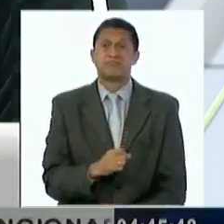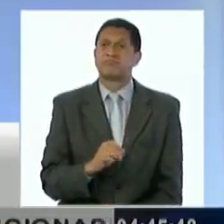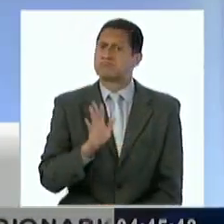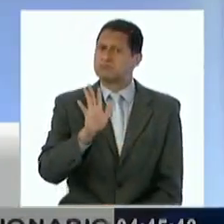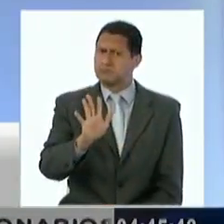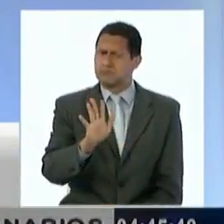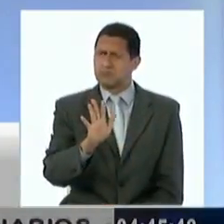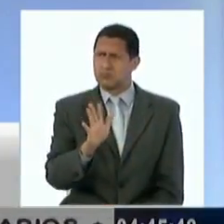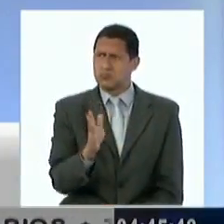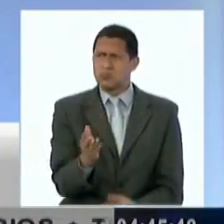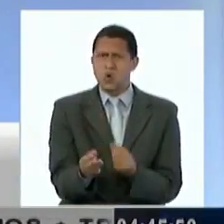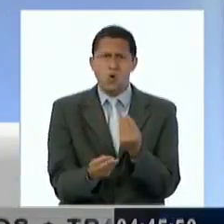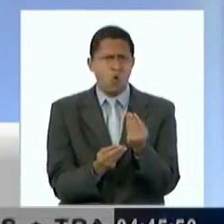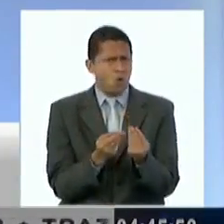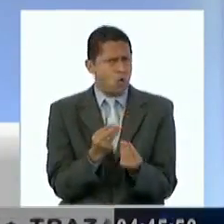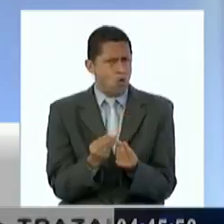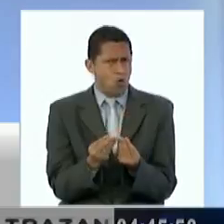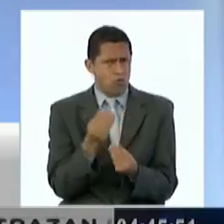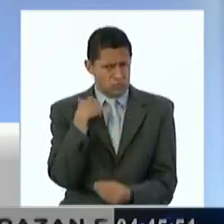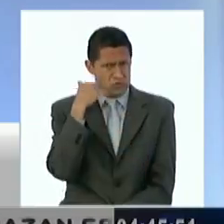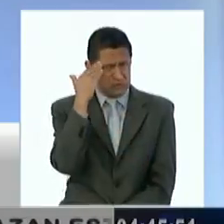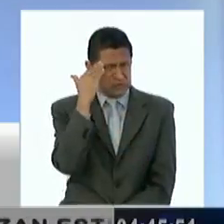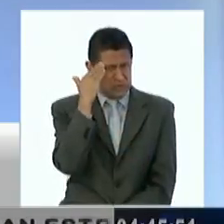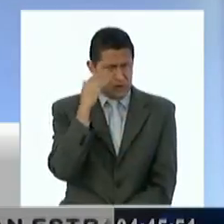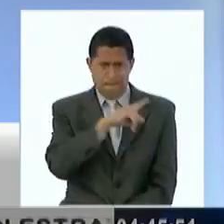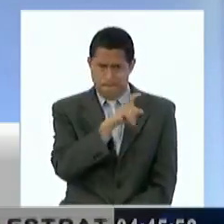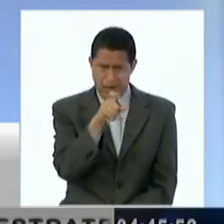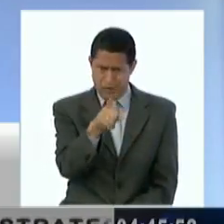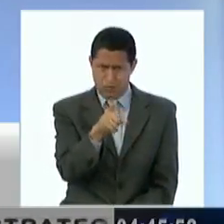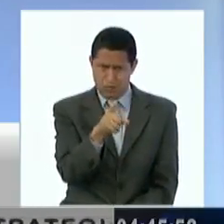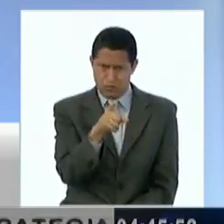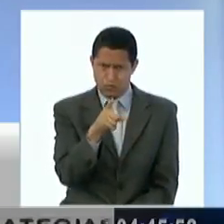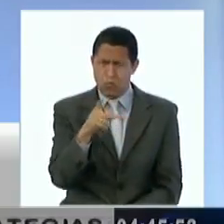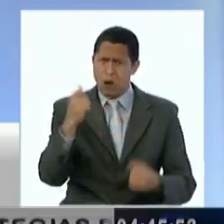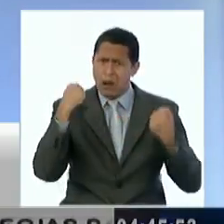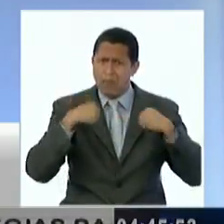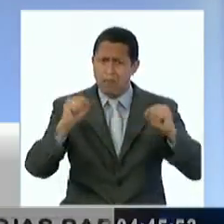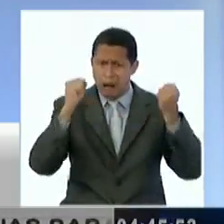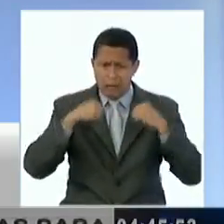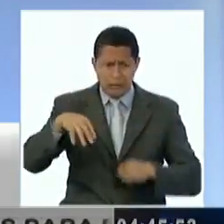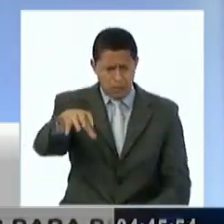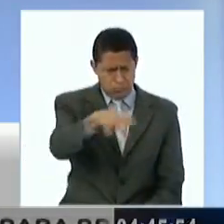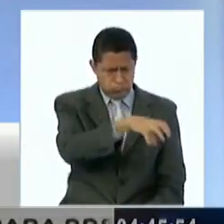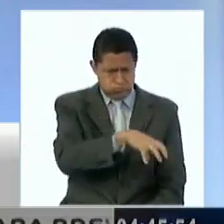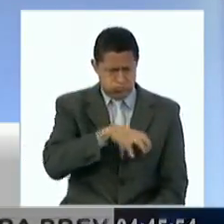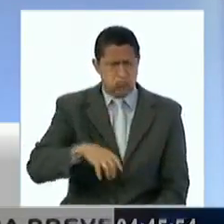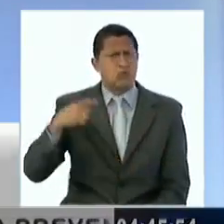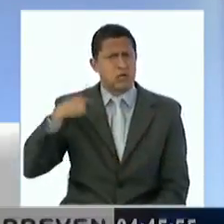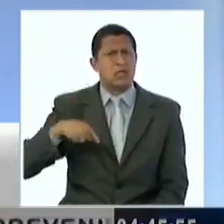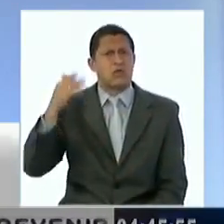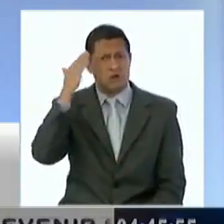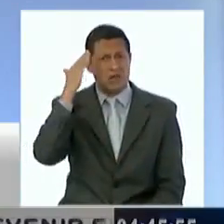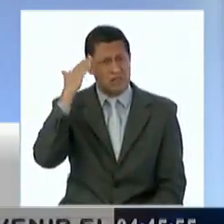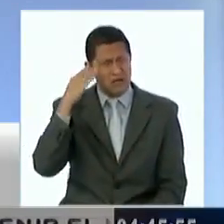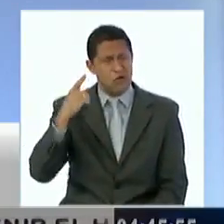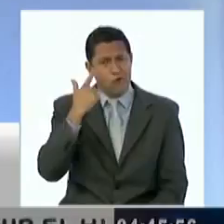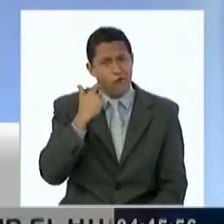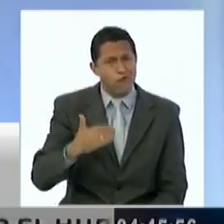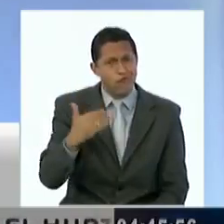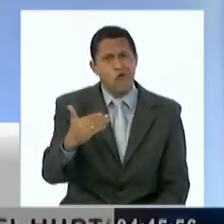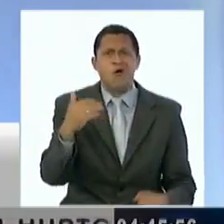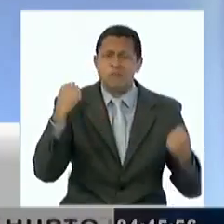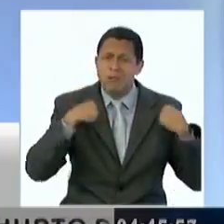como lograron cómo saber cuáles son esas rutinas esos entrenamientos que debemos tener o deben tener en este caso